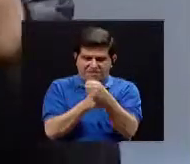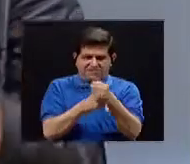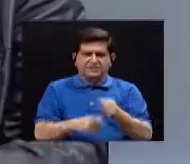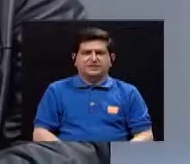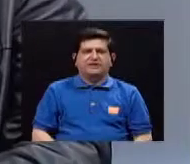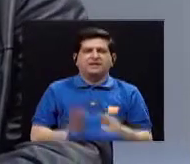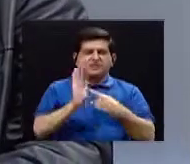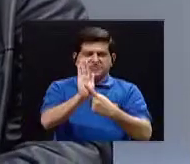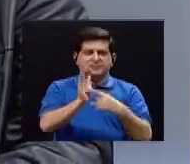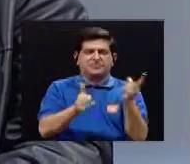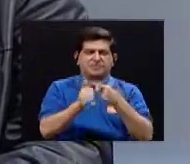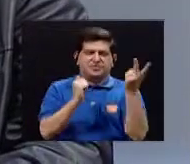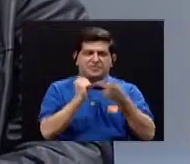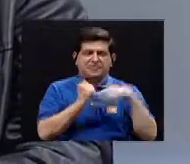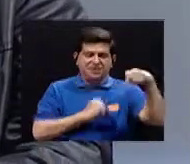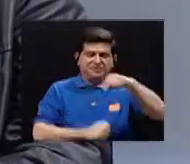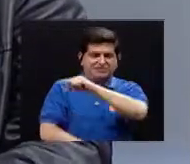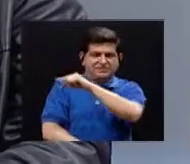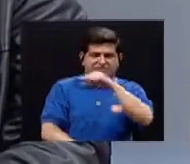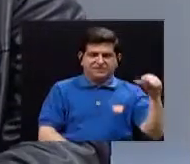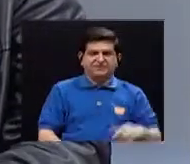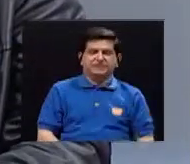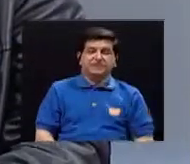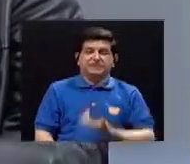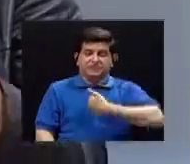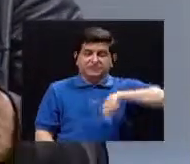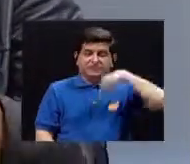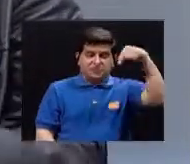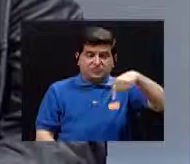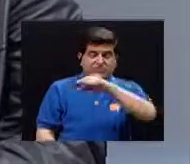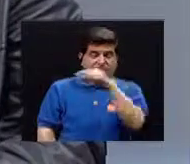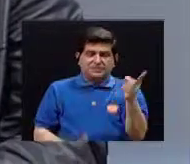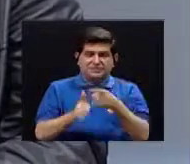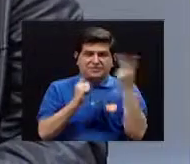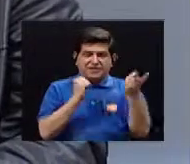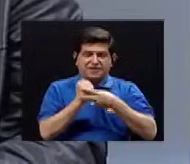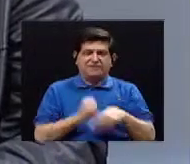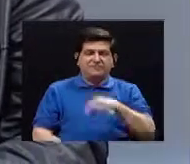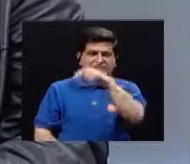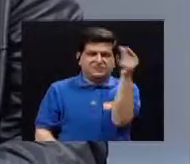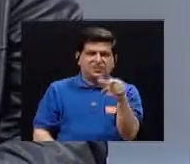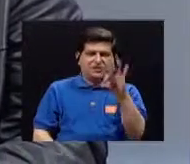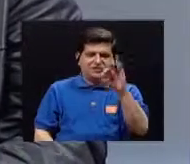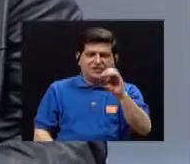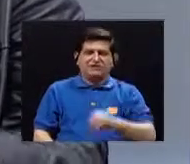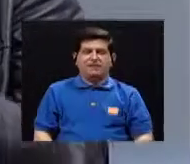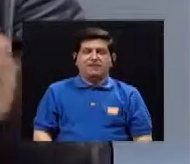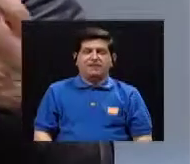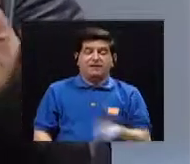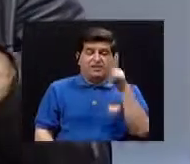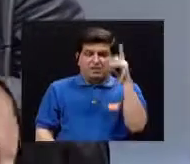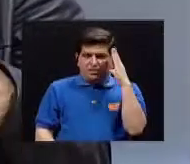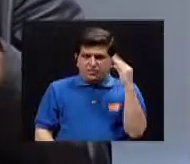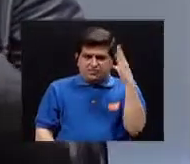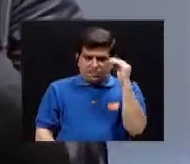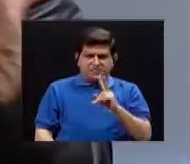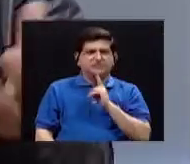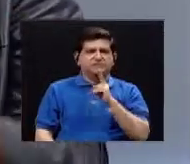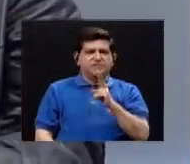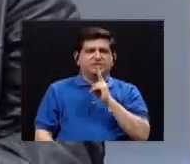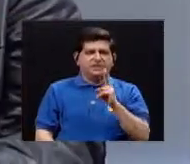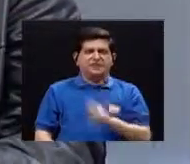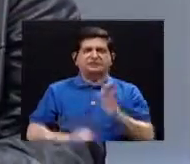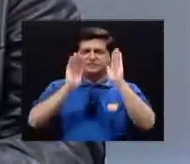salas donde se estrenará esta semana no estamos de estreno en esta semana italia-90 es una vivencia